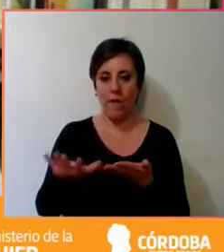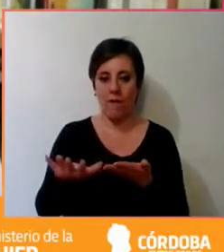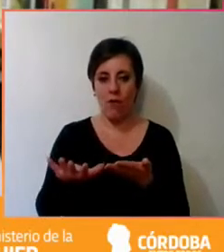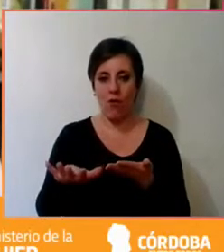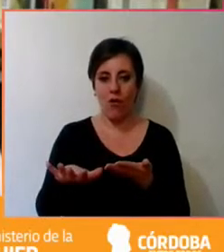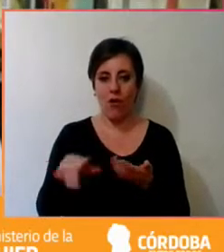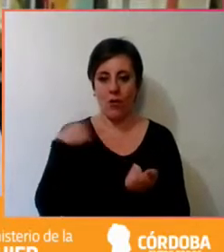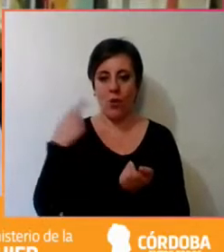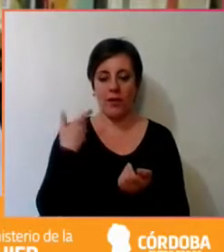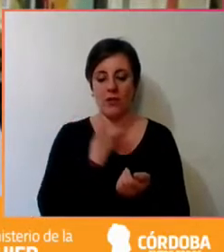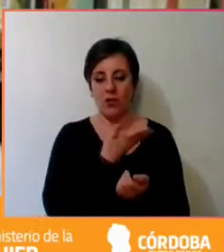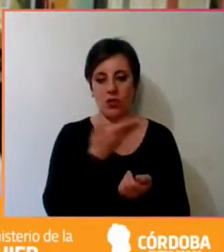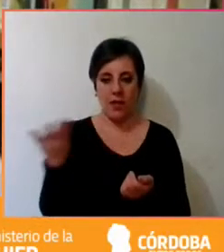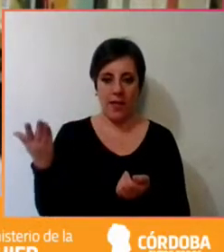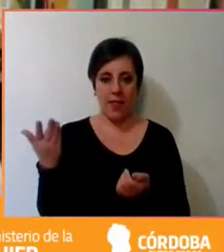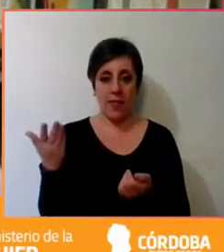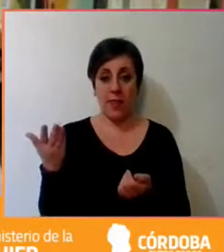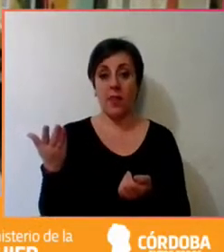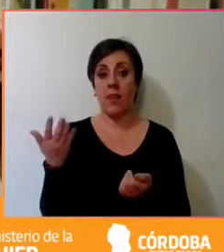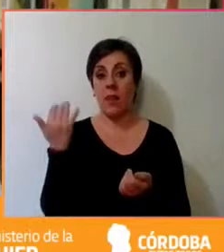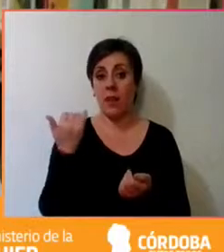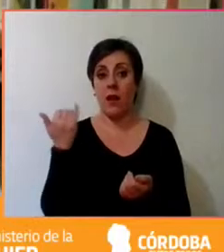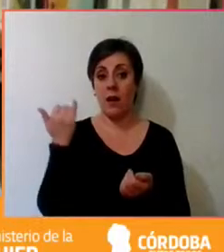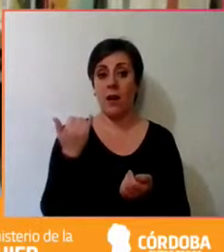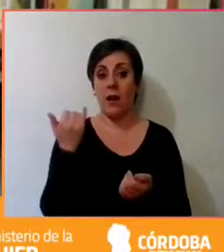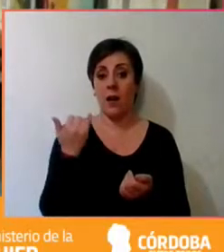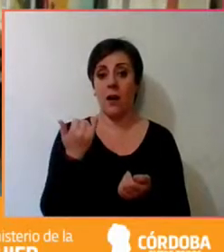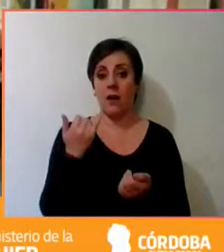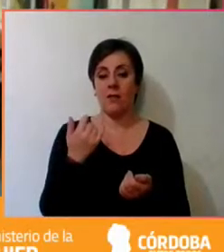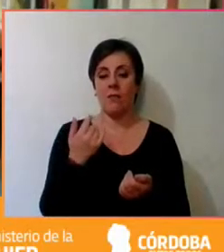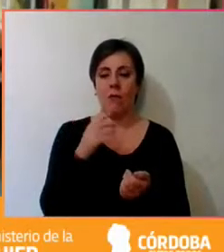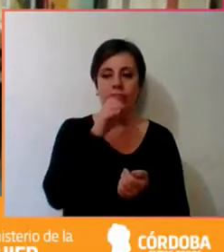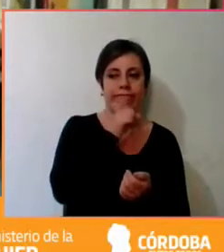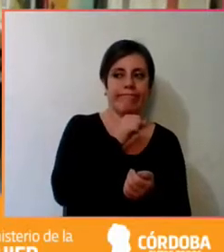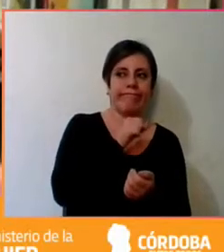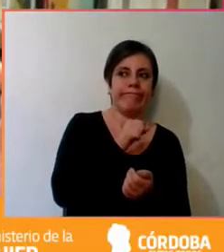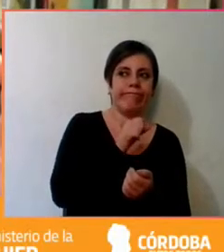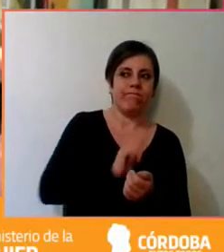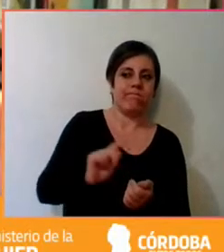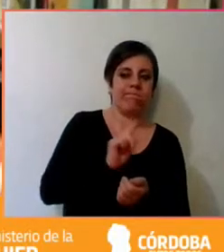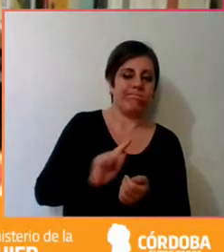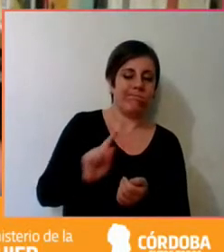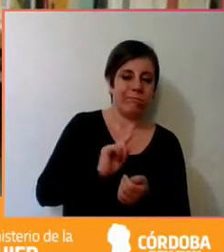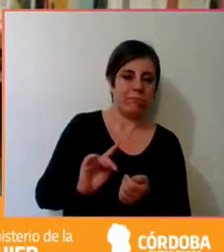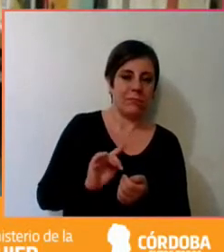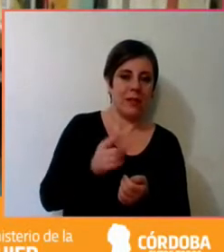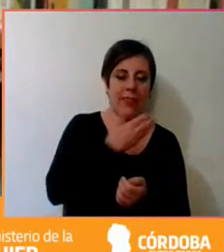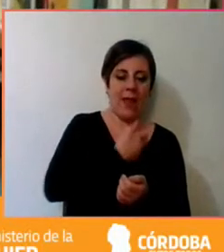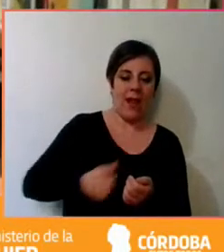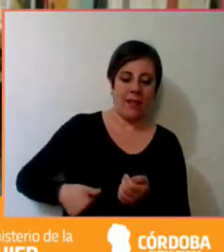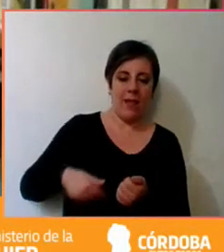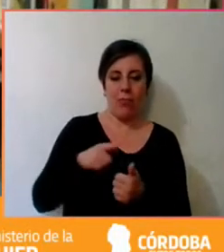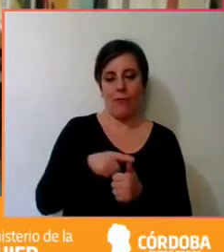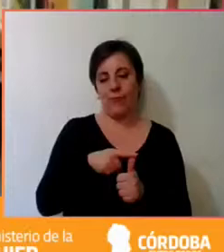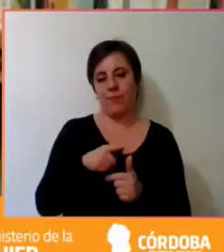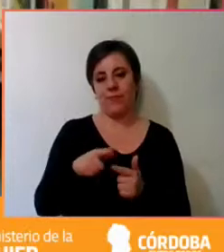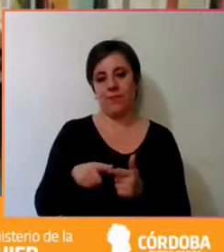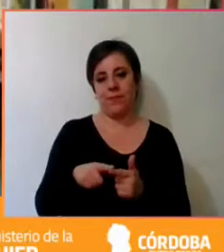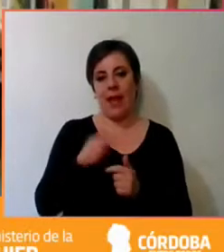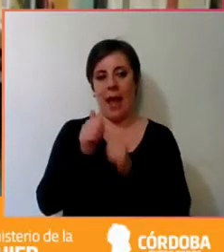nuestra sociedad, pues tenemos una enorme resistencia por parte del Estado, por parte de